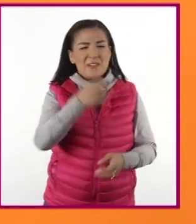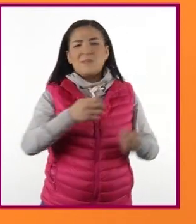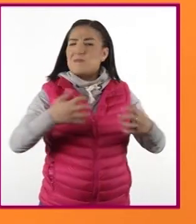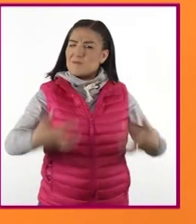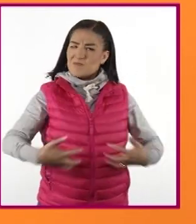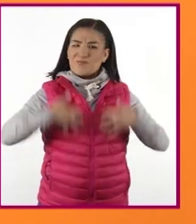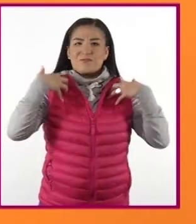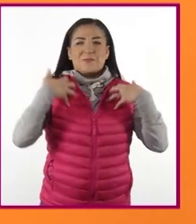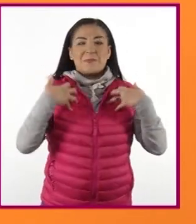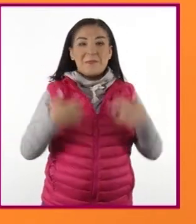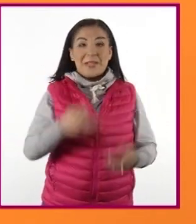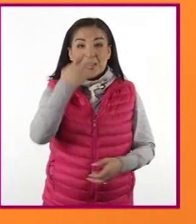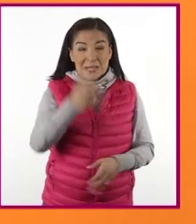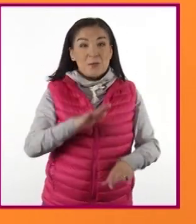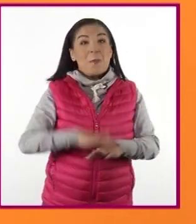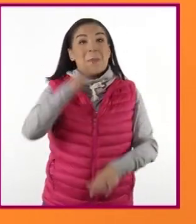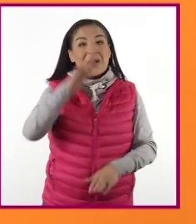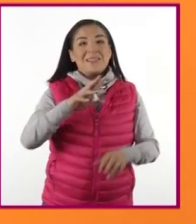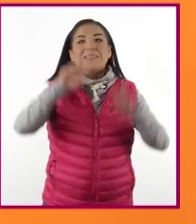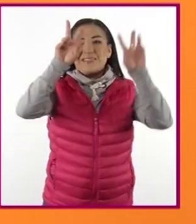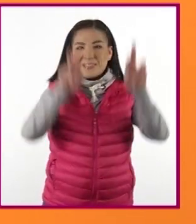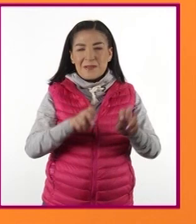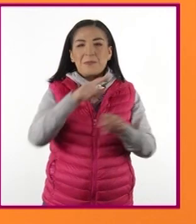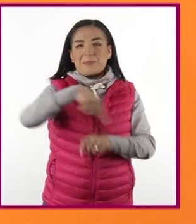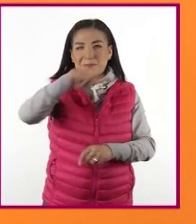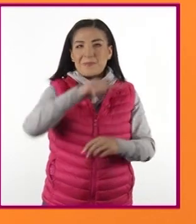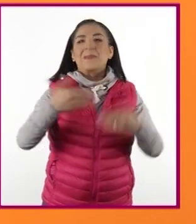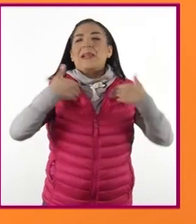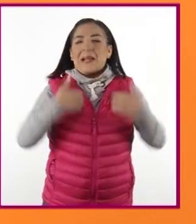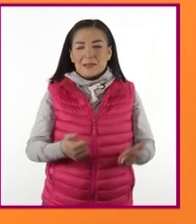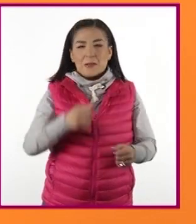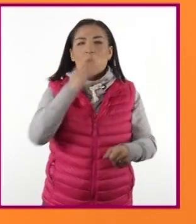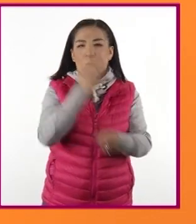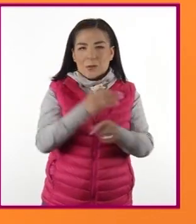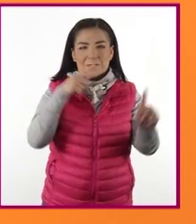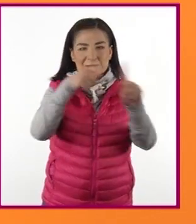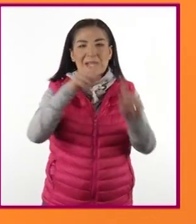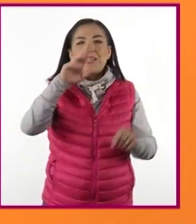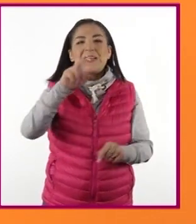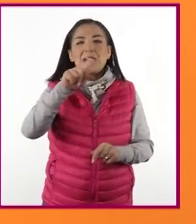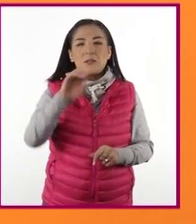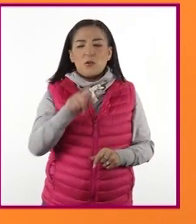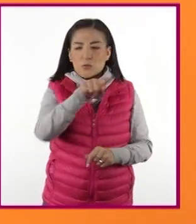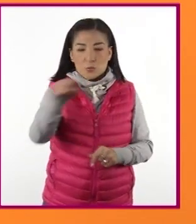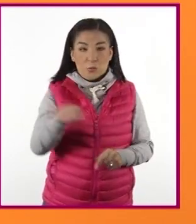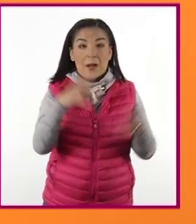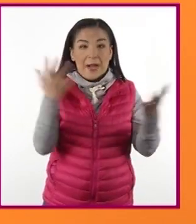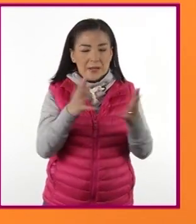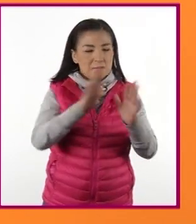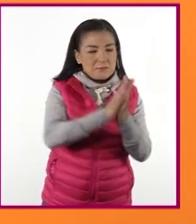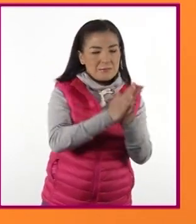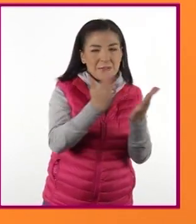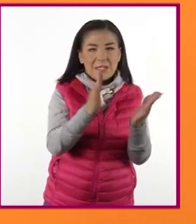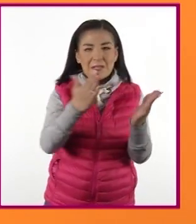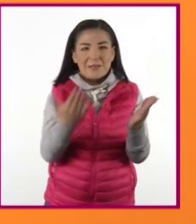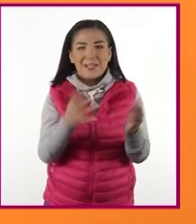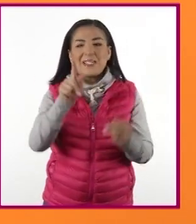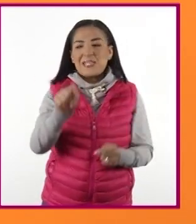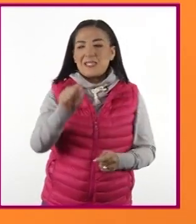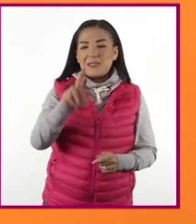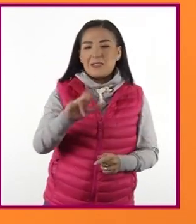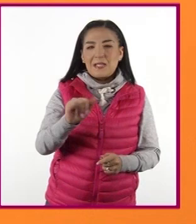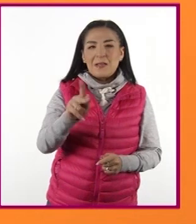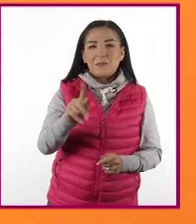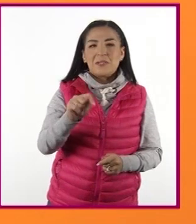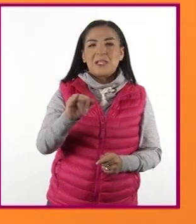reforzar aún más el tema, les tengo un reto. Elaboren un tríptico donde describan las consecuencias de la aplicación